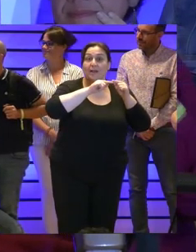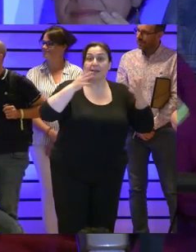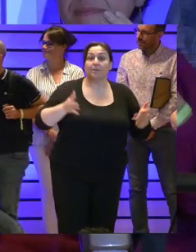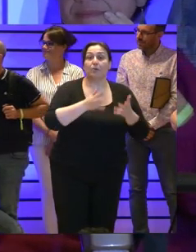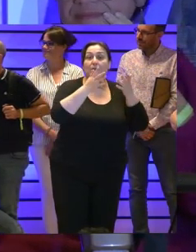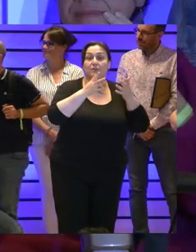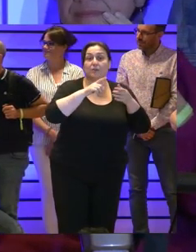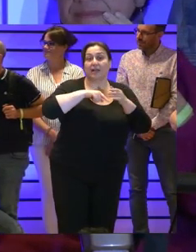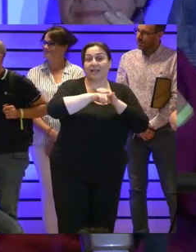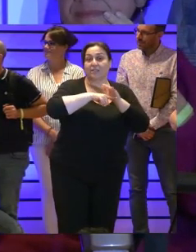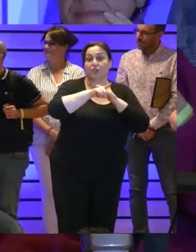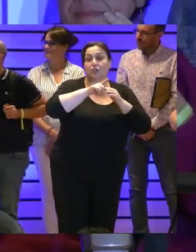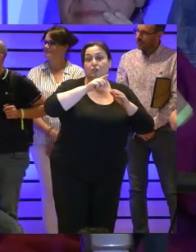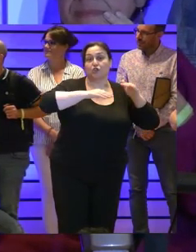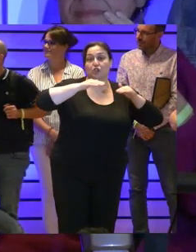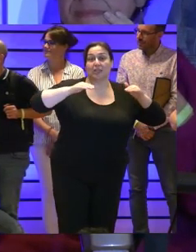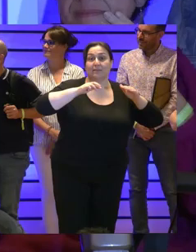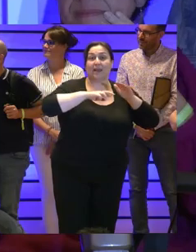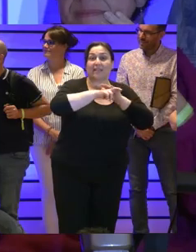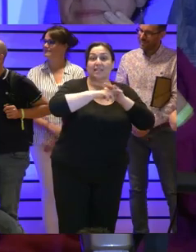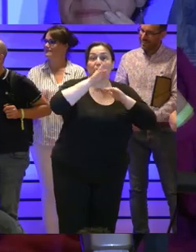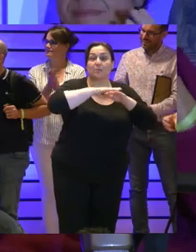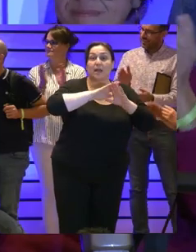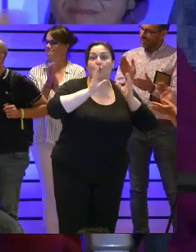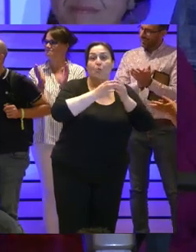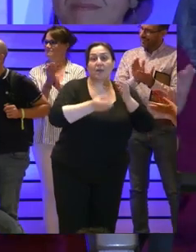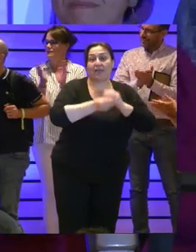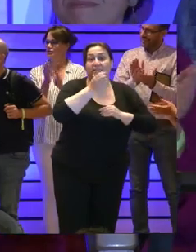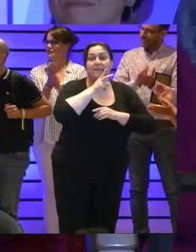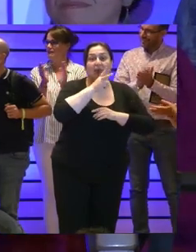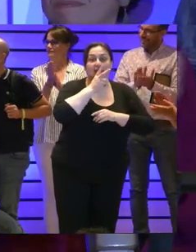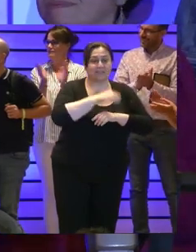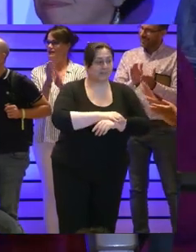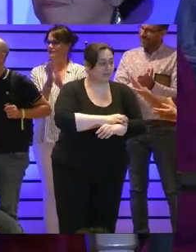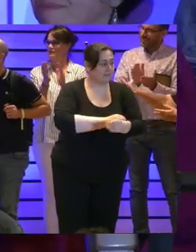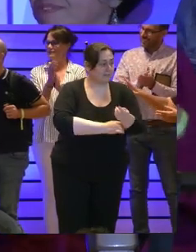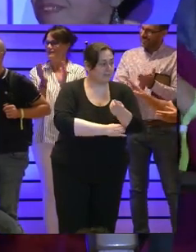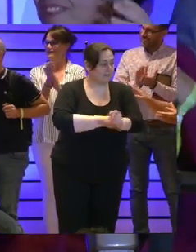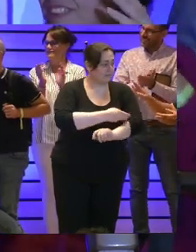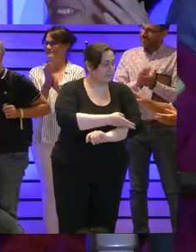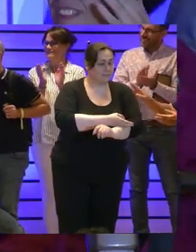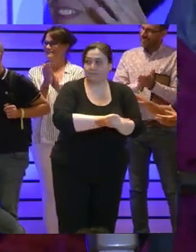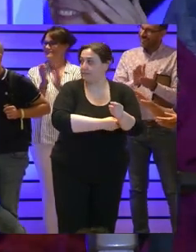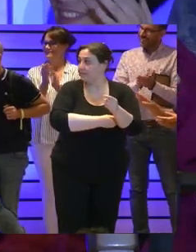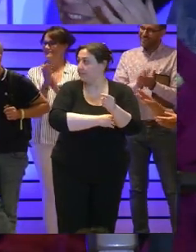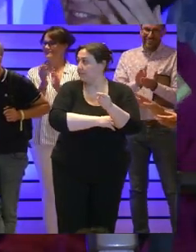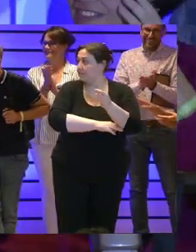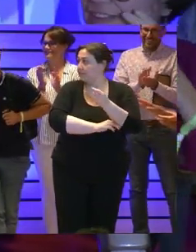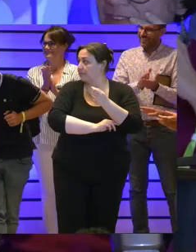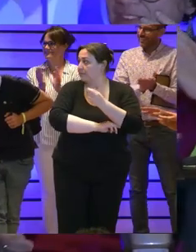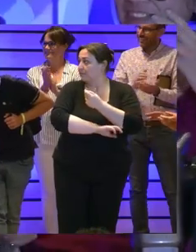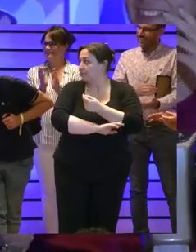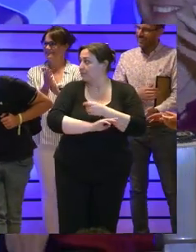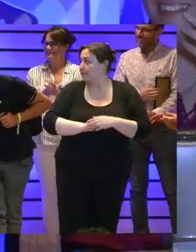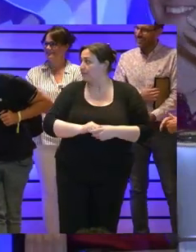la gestión sostenible de residuos para la creación de comunidades verdes. De Fundación Purísima. Vamos a ir por partes, entregamos